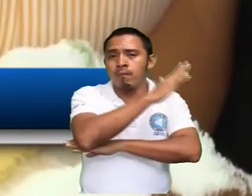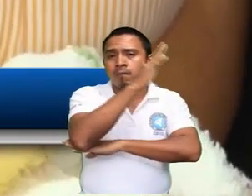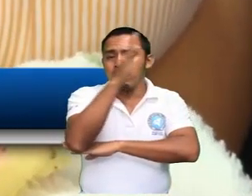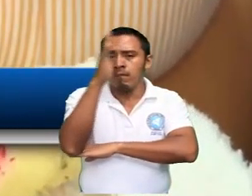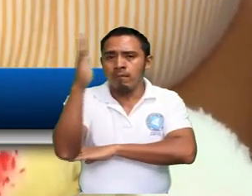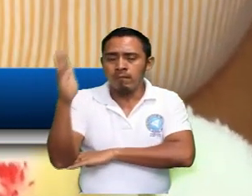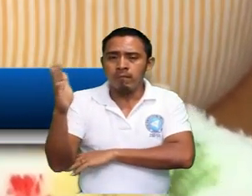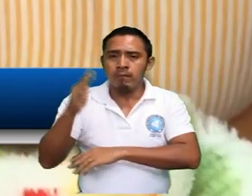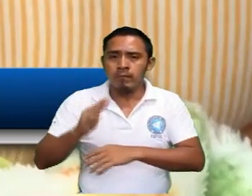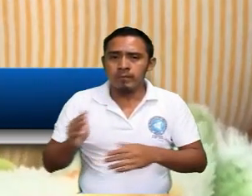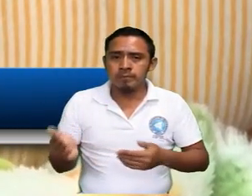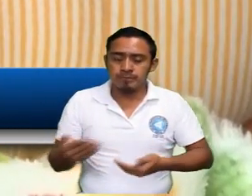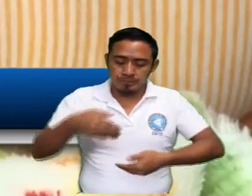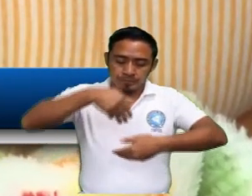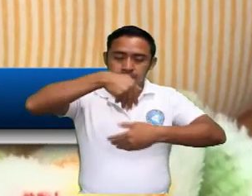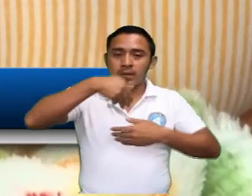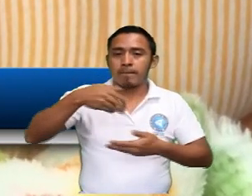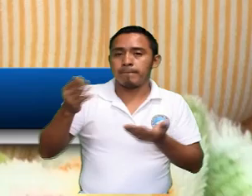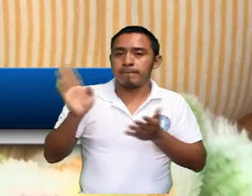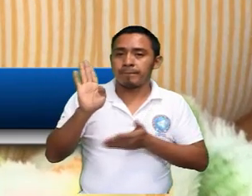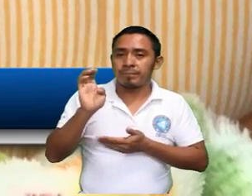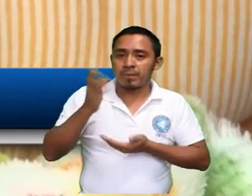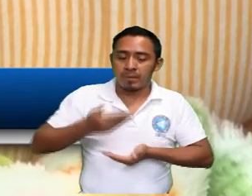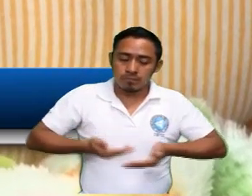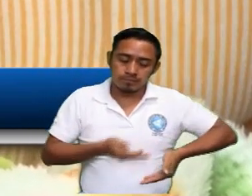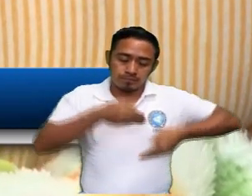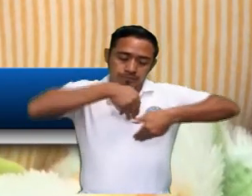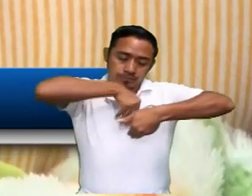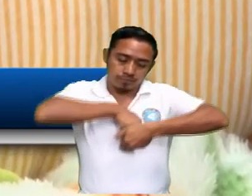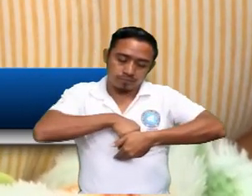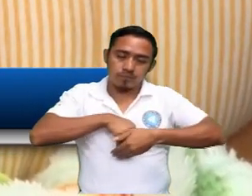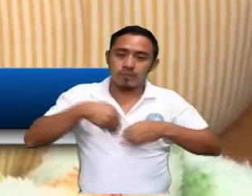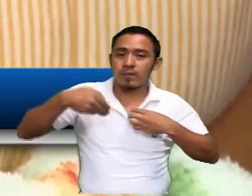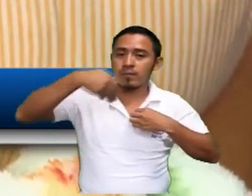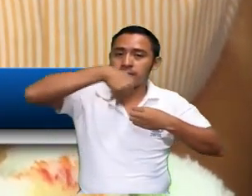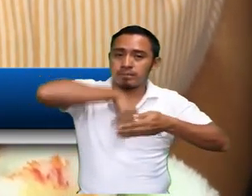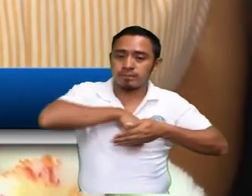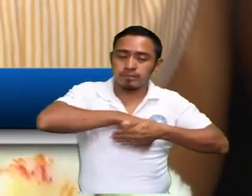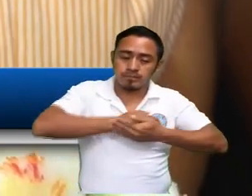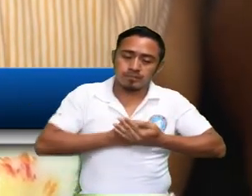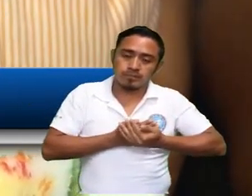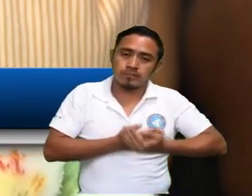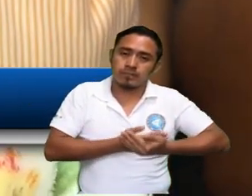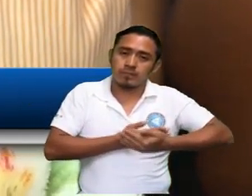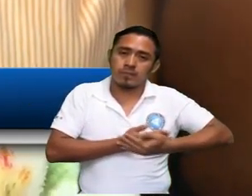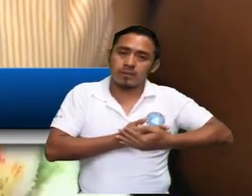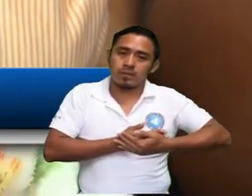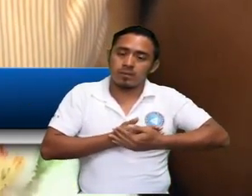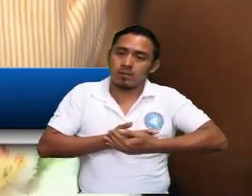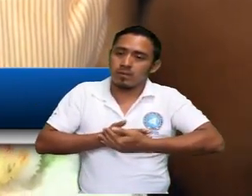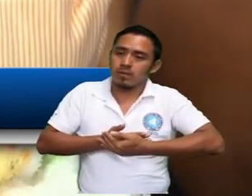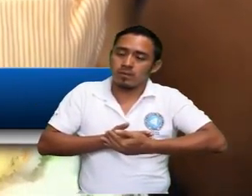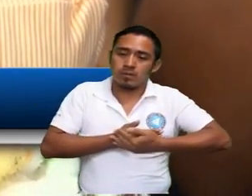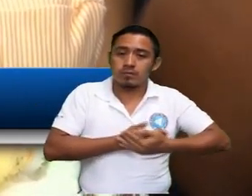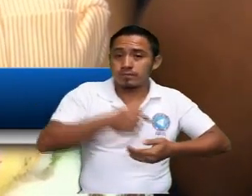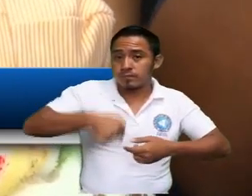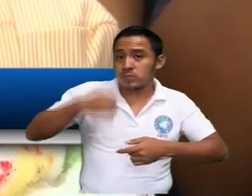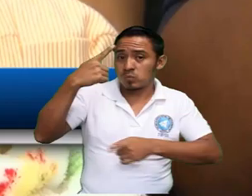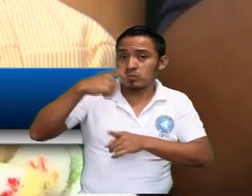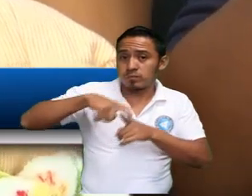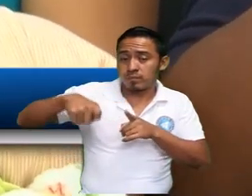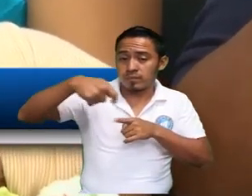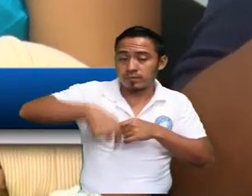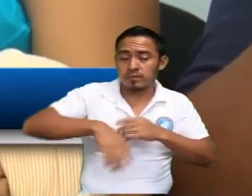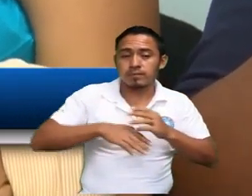la posición de canguro, estar chineando a los bebés? Sí, tuvimos un mes completo cangureando aquí en el